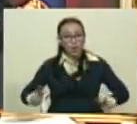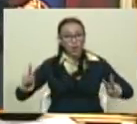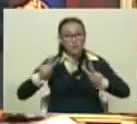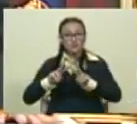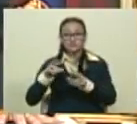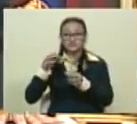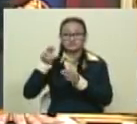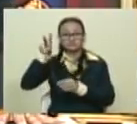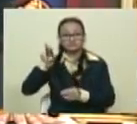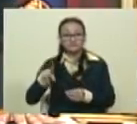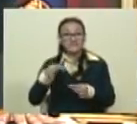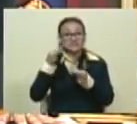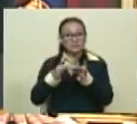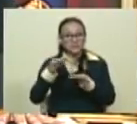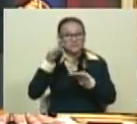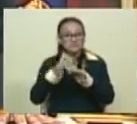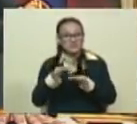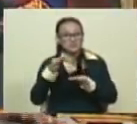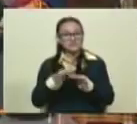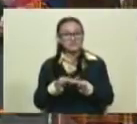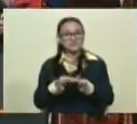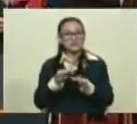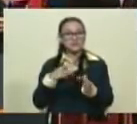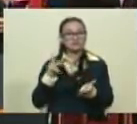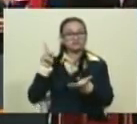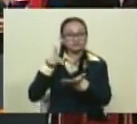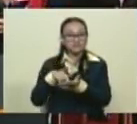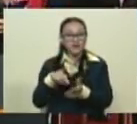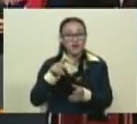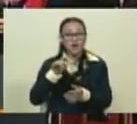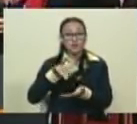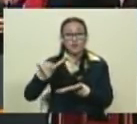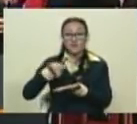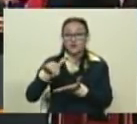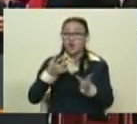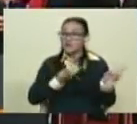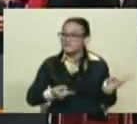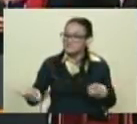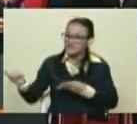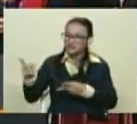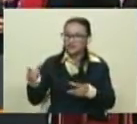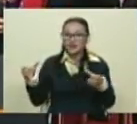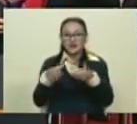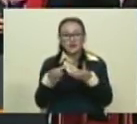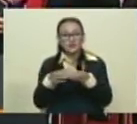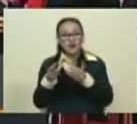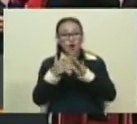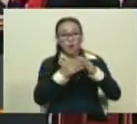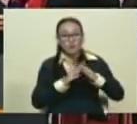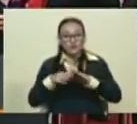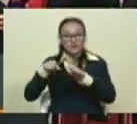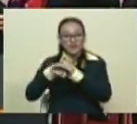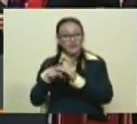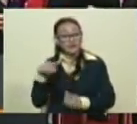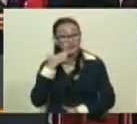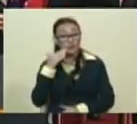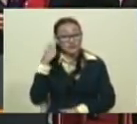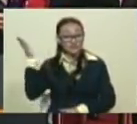septiembre, bueno, cuando vamos a Nueva York recibimos decenas de invitaciones para reunirnos con las comunidades en los Estados